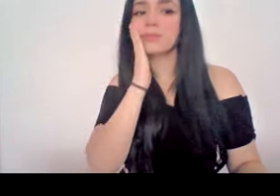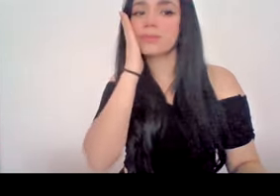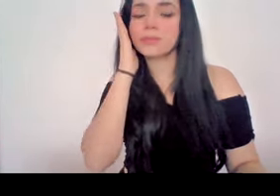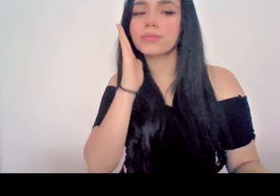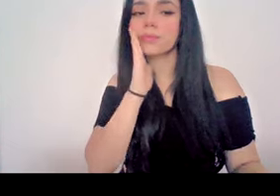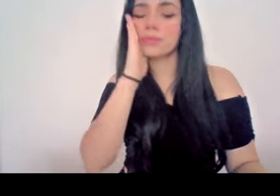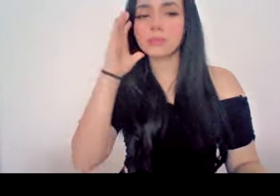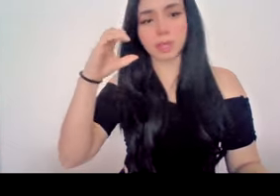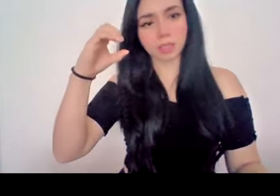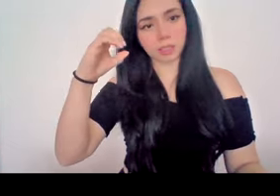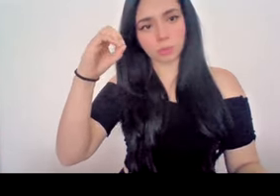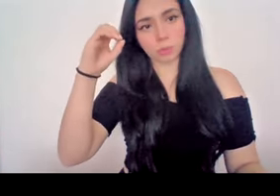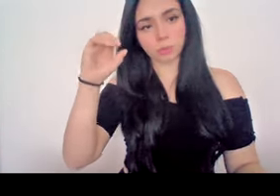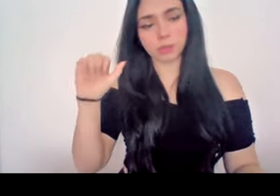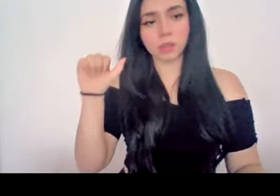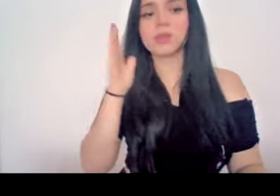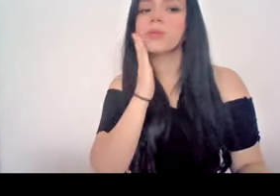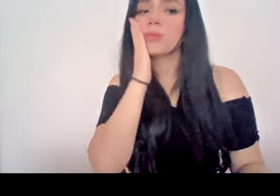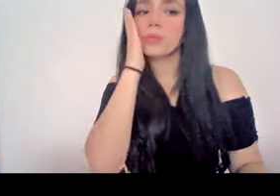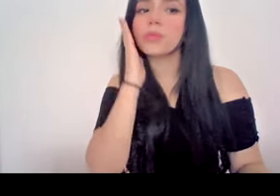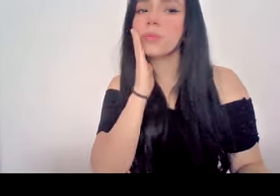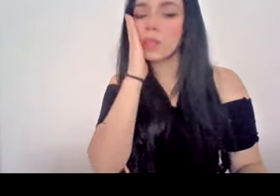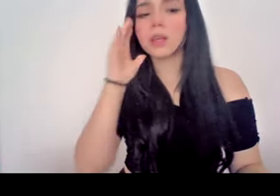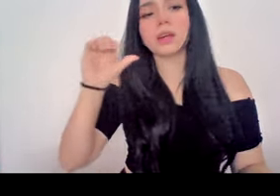Madrina. Padrino.